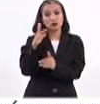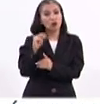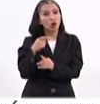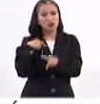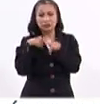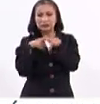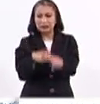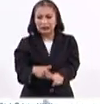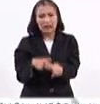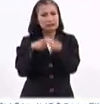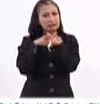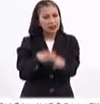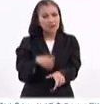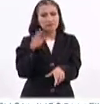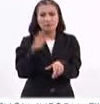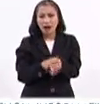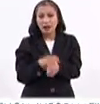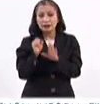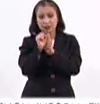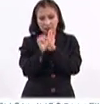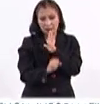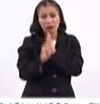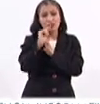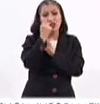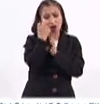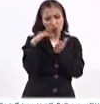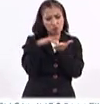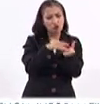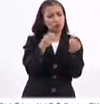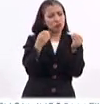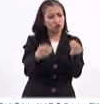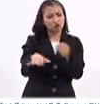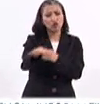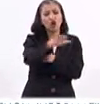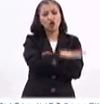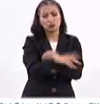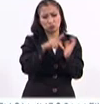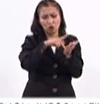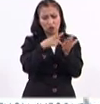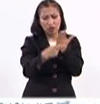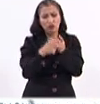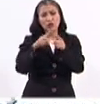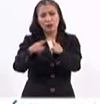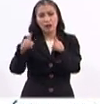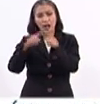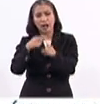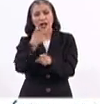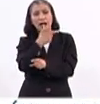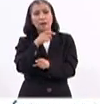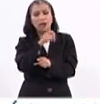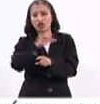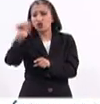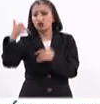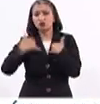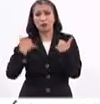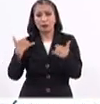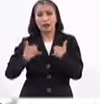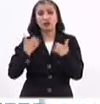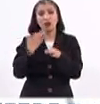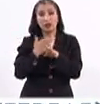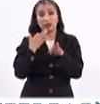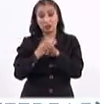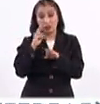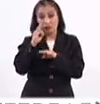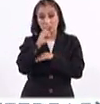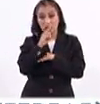se detengan, sigan. Realmente el sistema tecnológico apoya mucho a este tipo de proyectos, como Gabriel, como otros jóvenes Claro. que ahorita yo